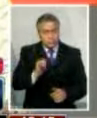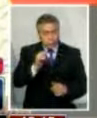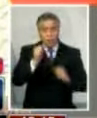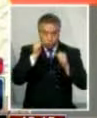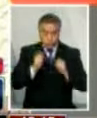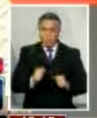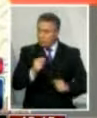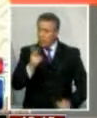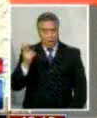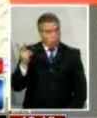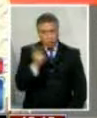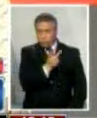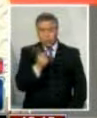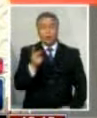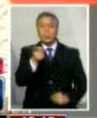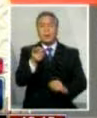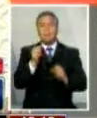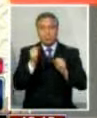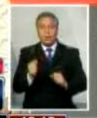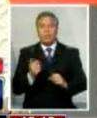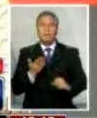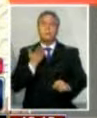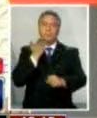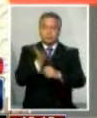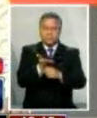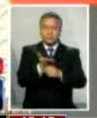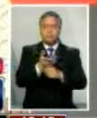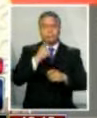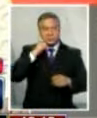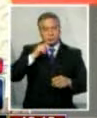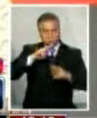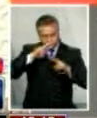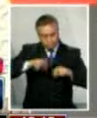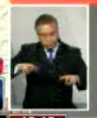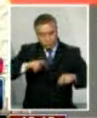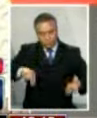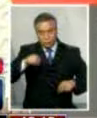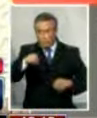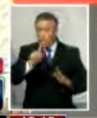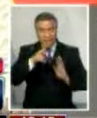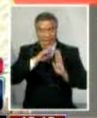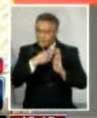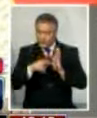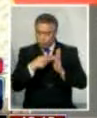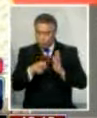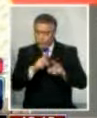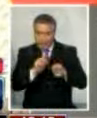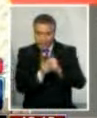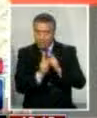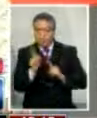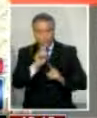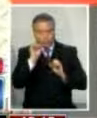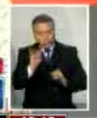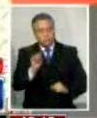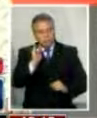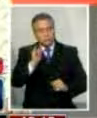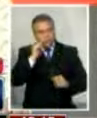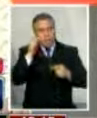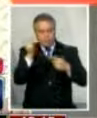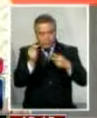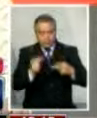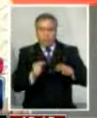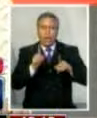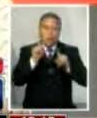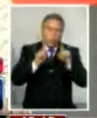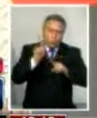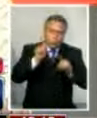ambas partes, de solicitar interpretación del fallo. Eso no cambia el resultado, sí puede especificar eventualmente algún